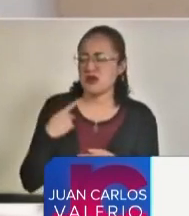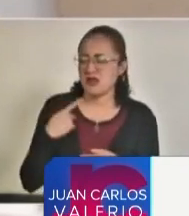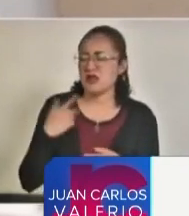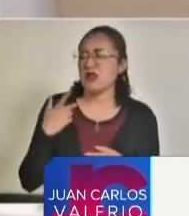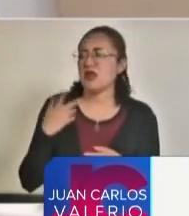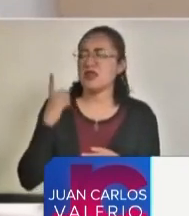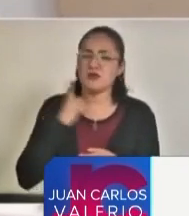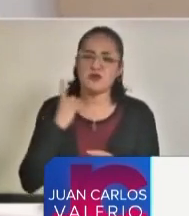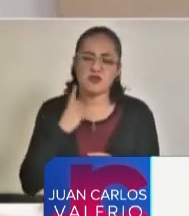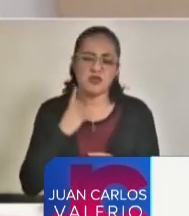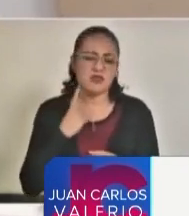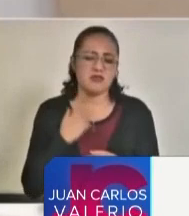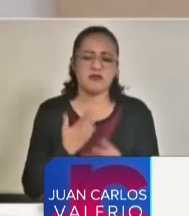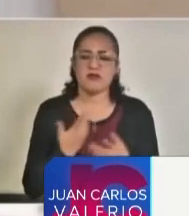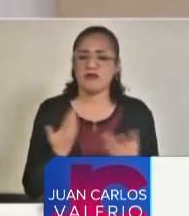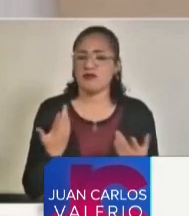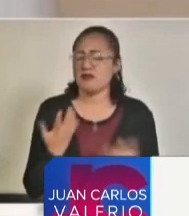dirigentes,